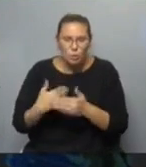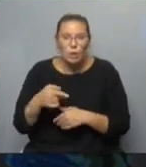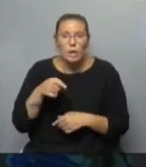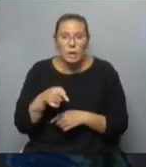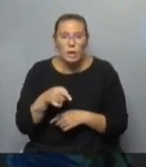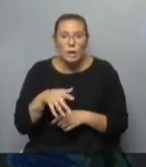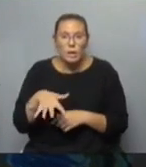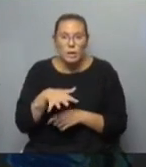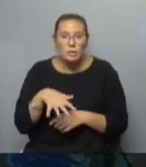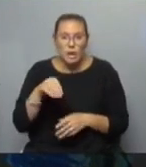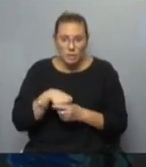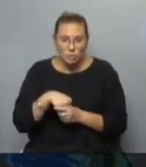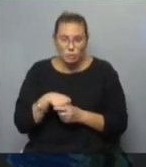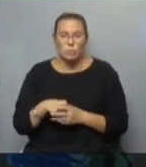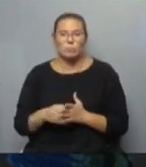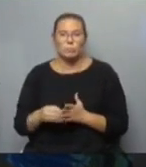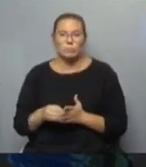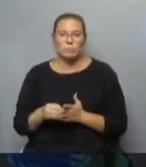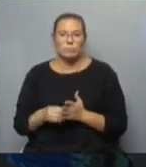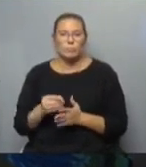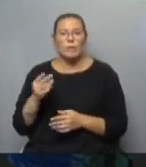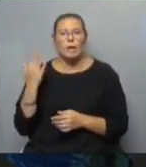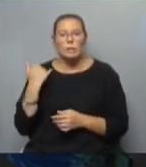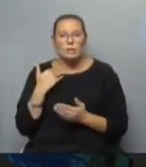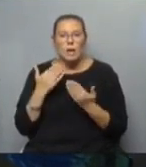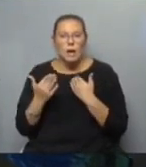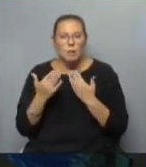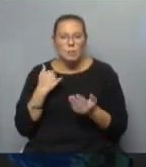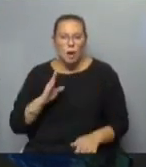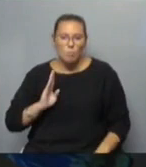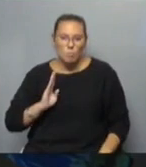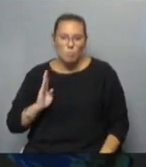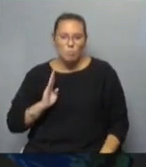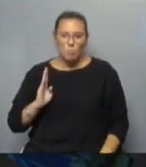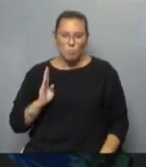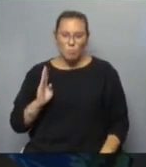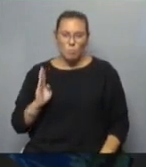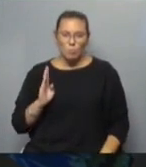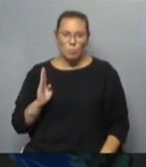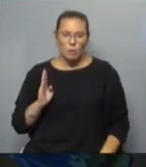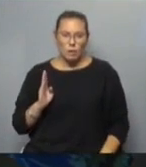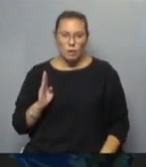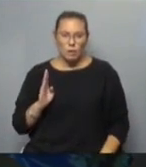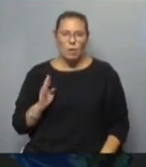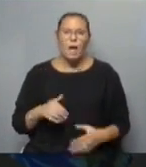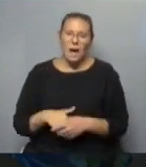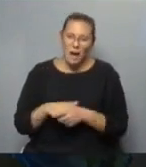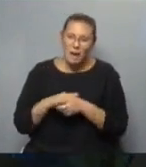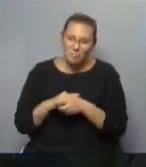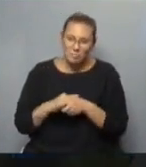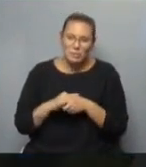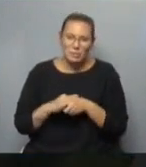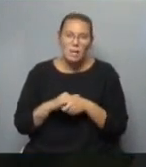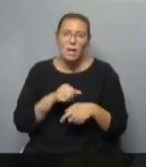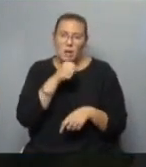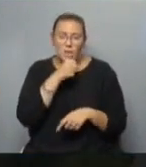eso forma parte. Justo hablabas vos, ¿no?, del tema de que las mujeres que cultivamos como bastante la amistad, en la